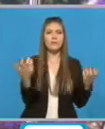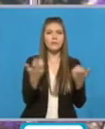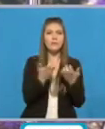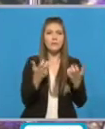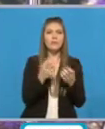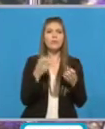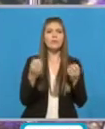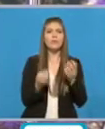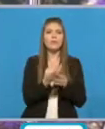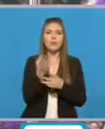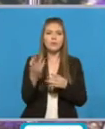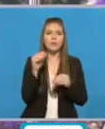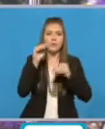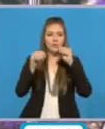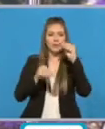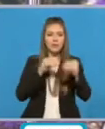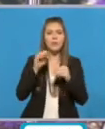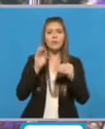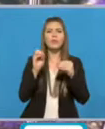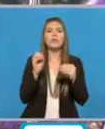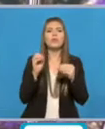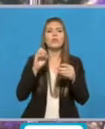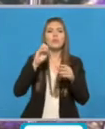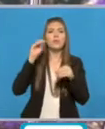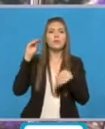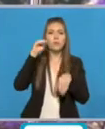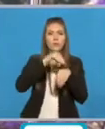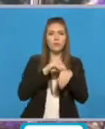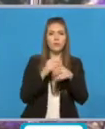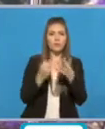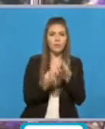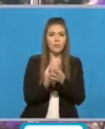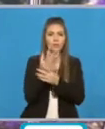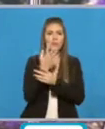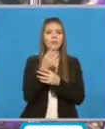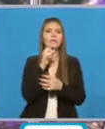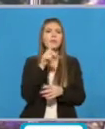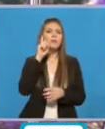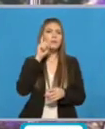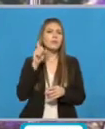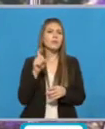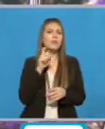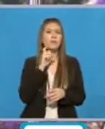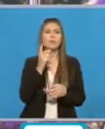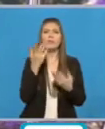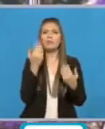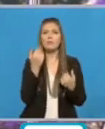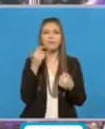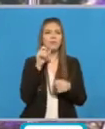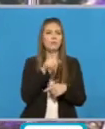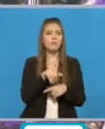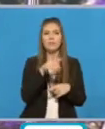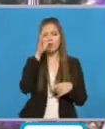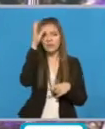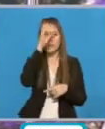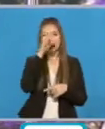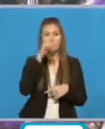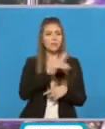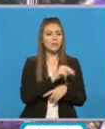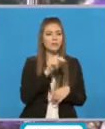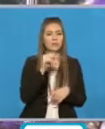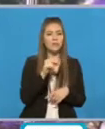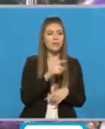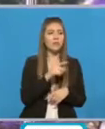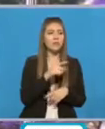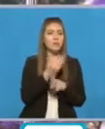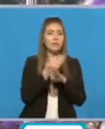inventa de alguna manera o introduce la idea de la sexualidad negativa dentro del cristianismo. Antes de San Agustín la